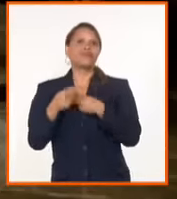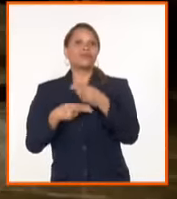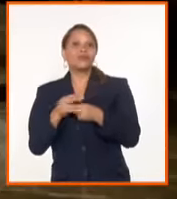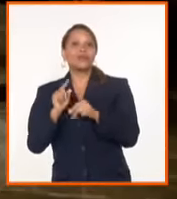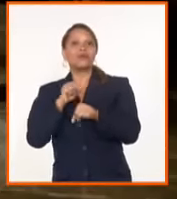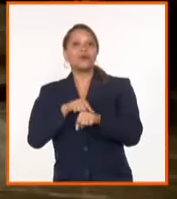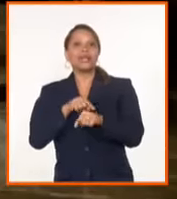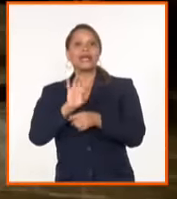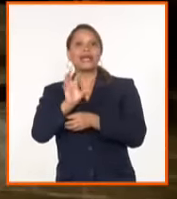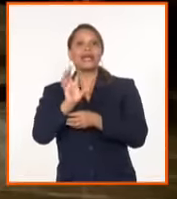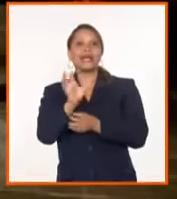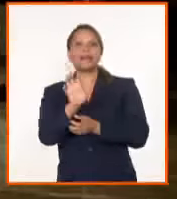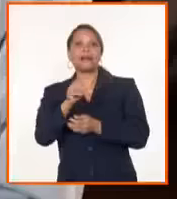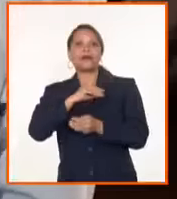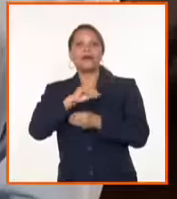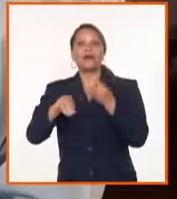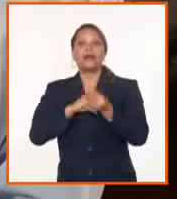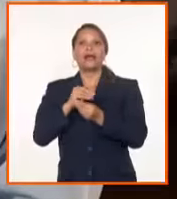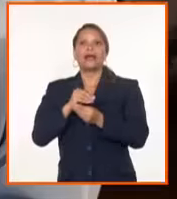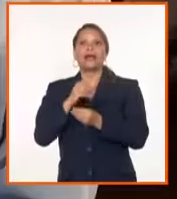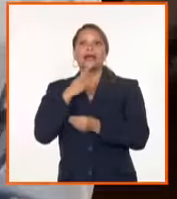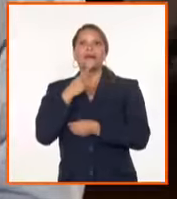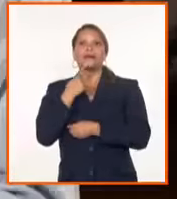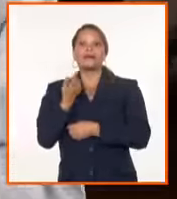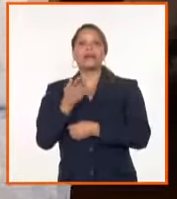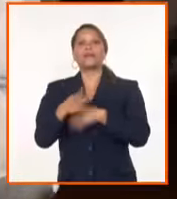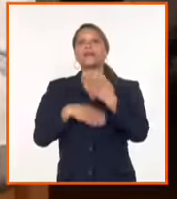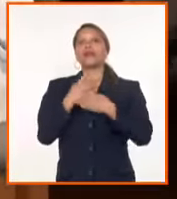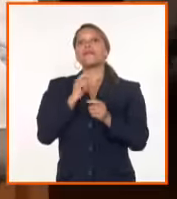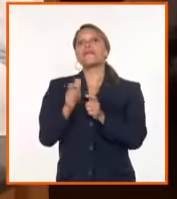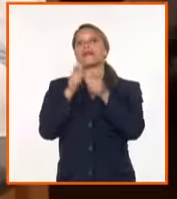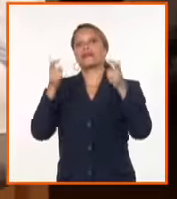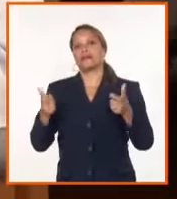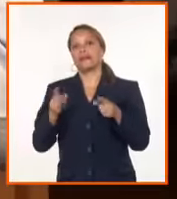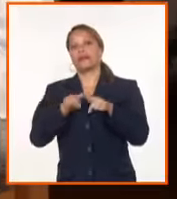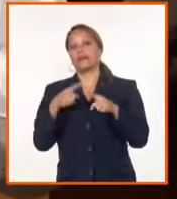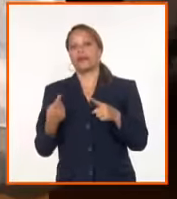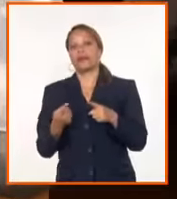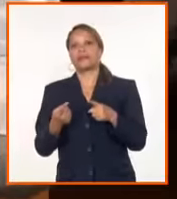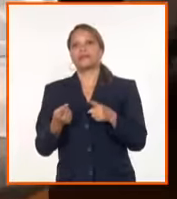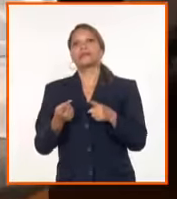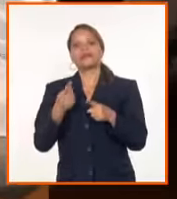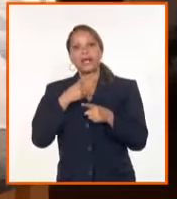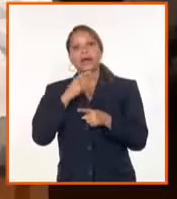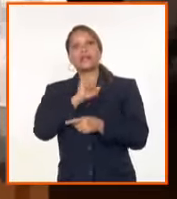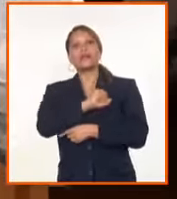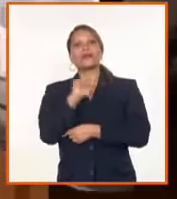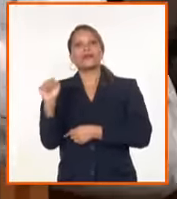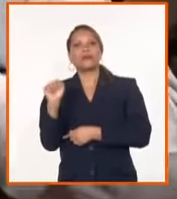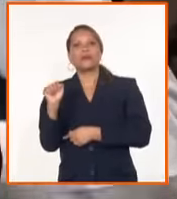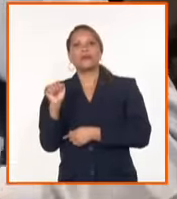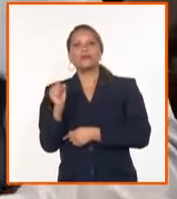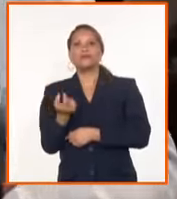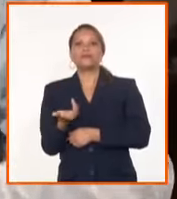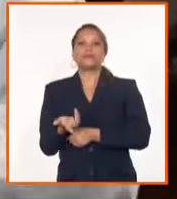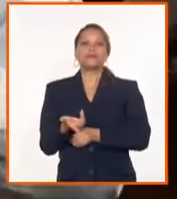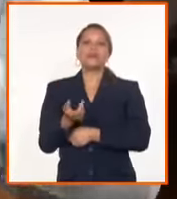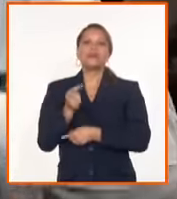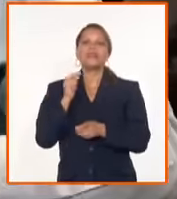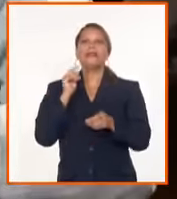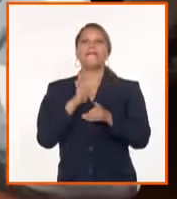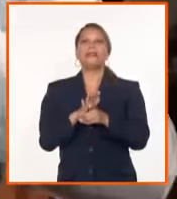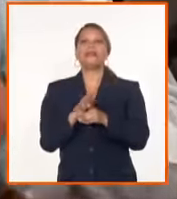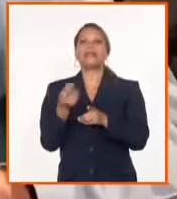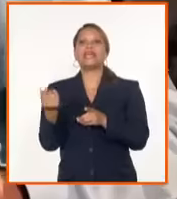la bancarización, el déficit efectivo hubiera sido mayor, porque con la bancarización de inmediato logramos una respuesta de que empezara a entrar